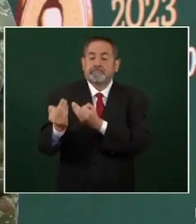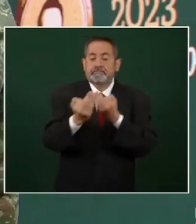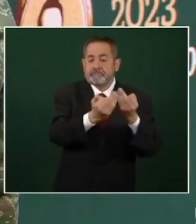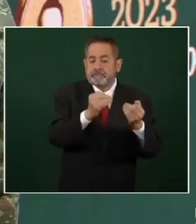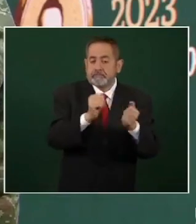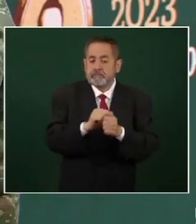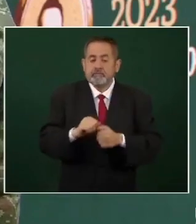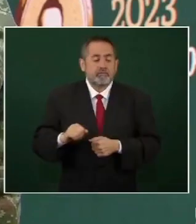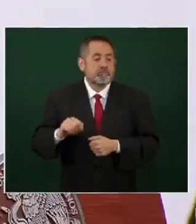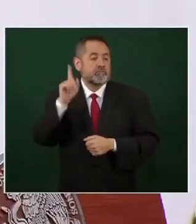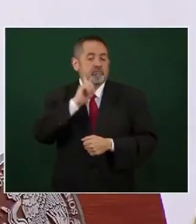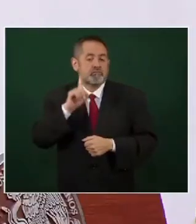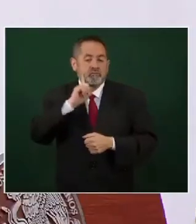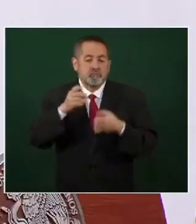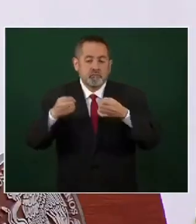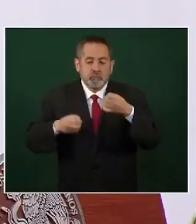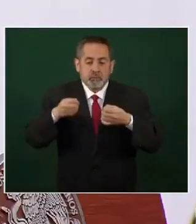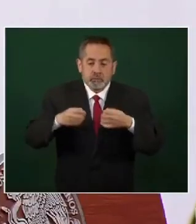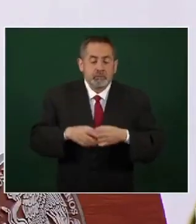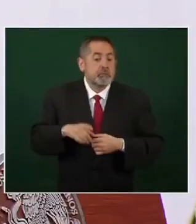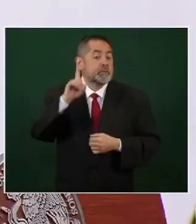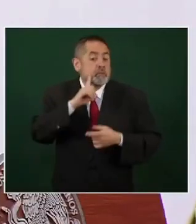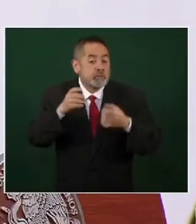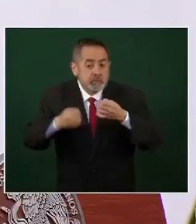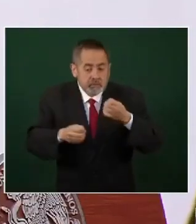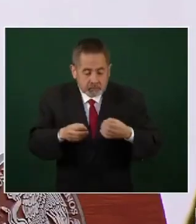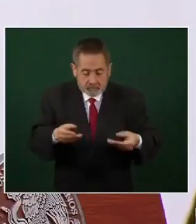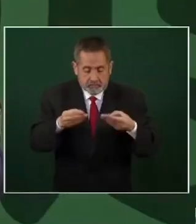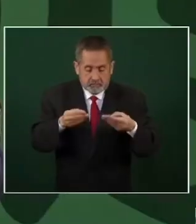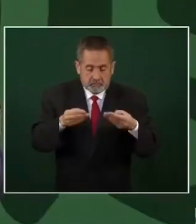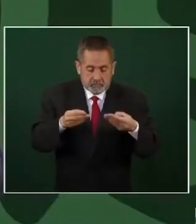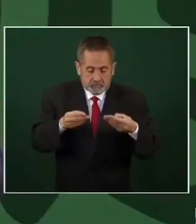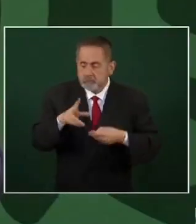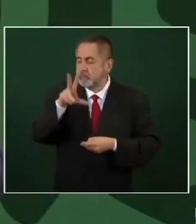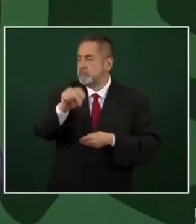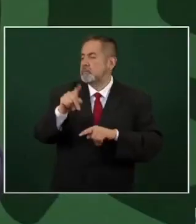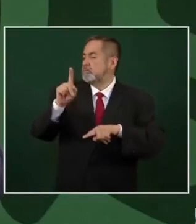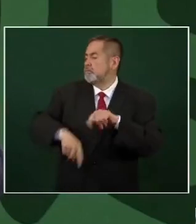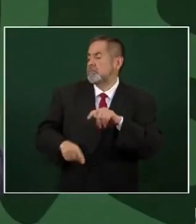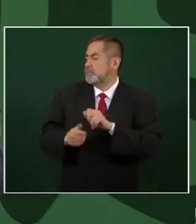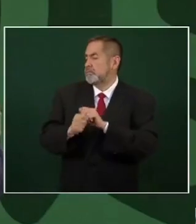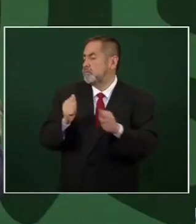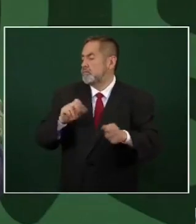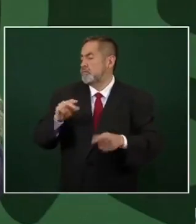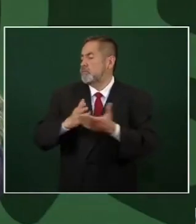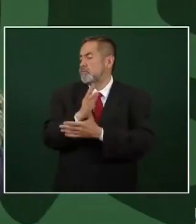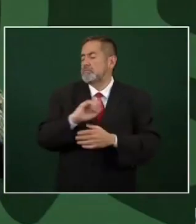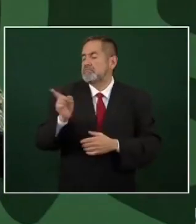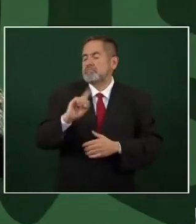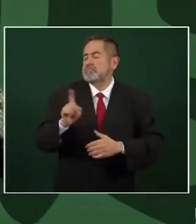Fue echado abajo por la jueza porque estableció que las pruebas que se